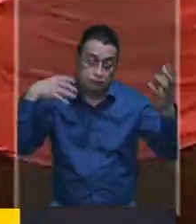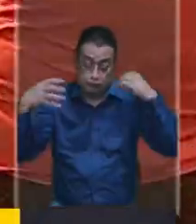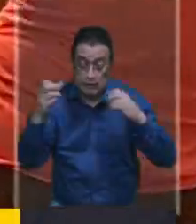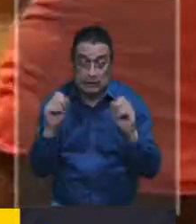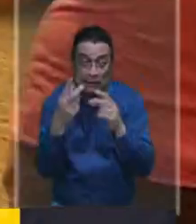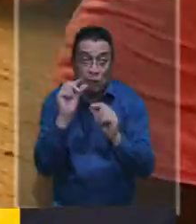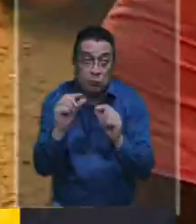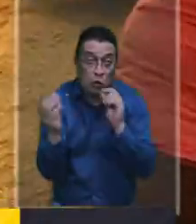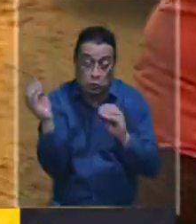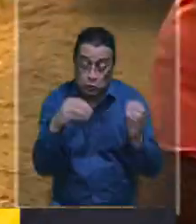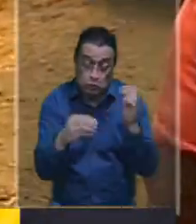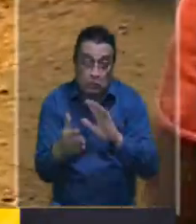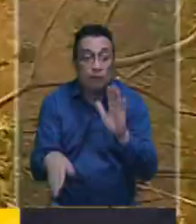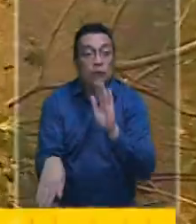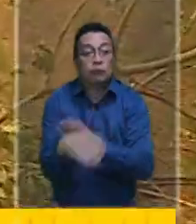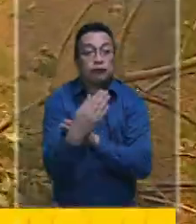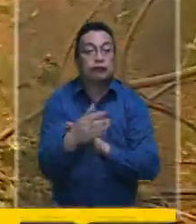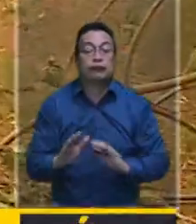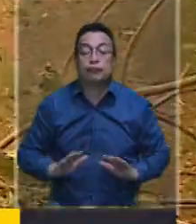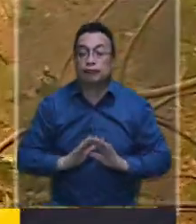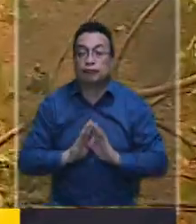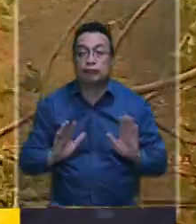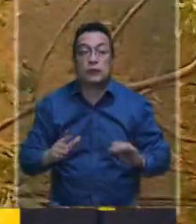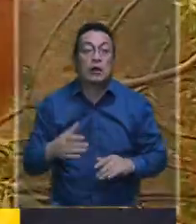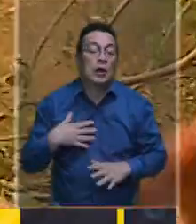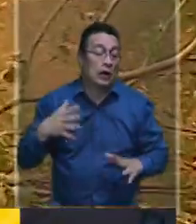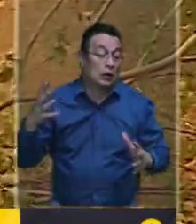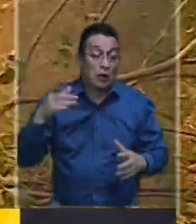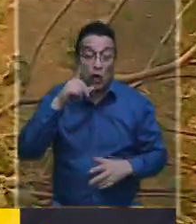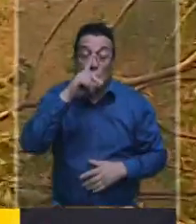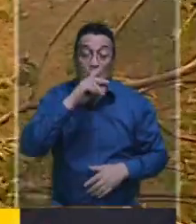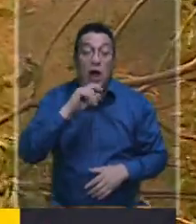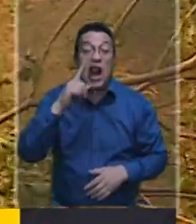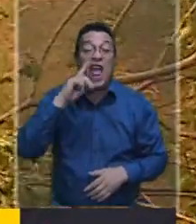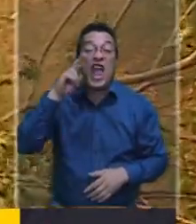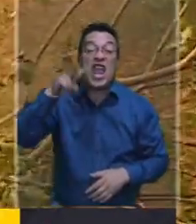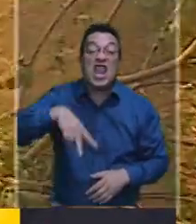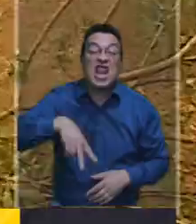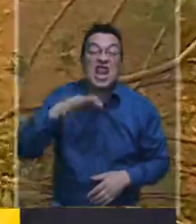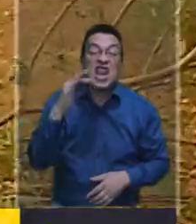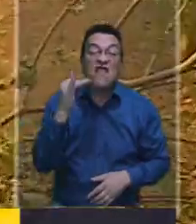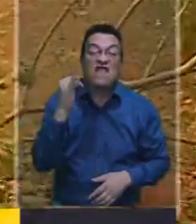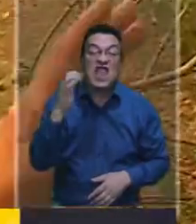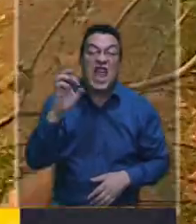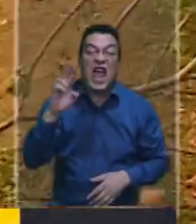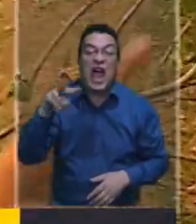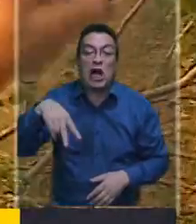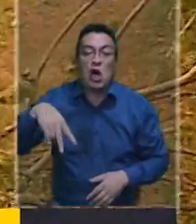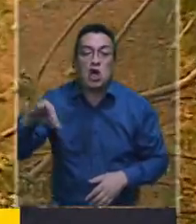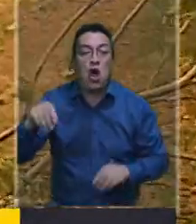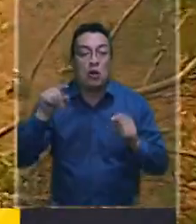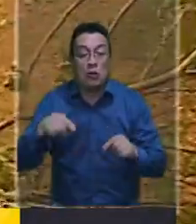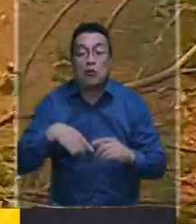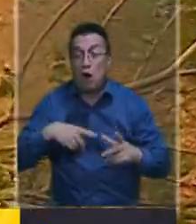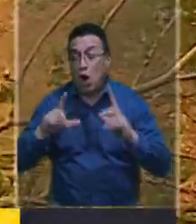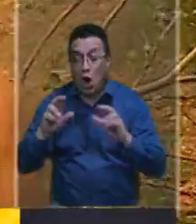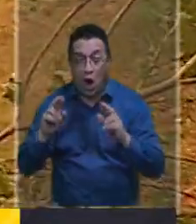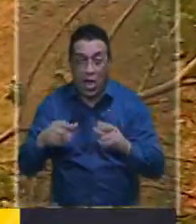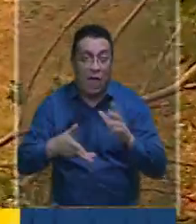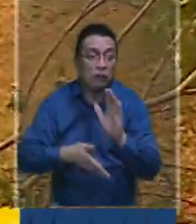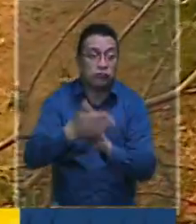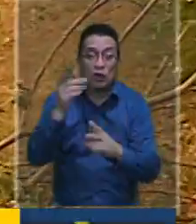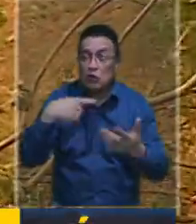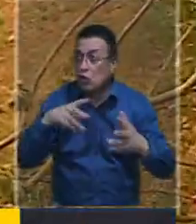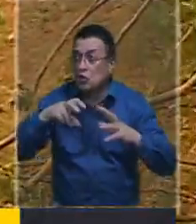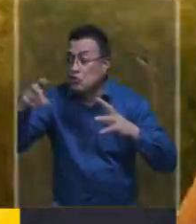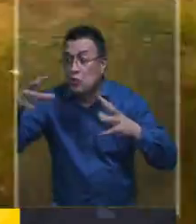su casa. Un infierno. Hoy día hemos estado de todo el día tratando de apagar fuego por aquí, fuego por allá. Ojalá parece que la casa, porque no he